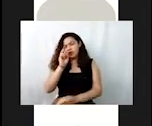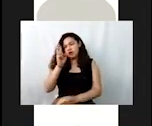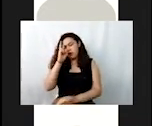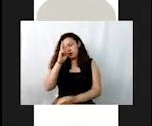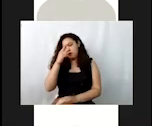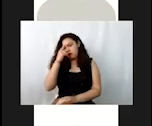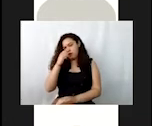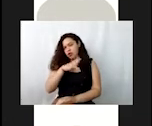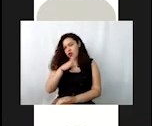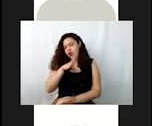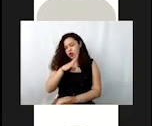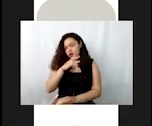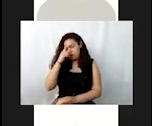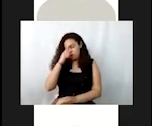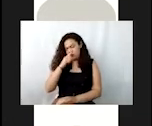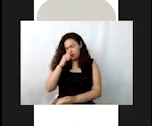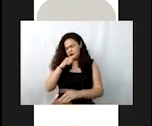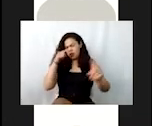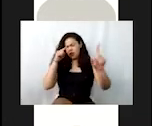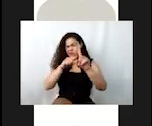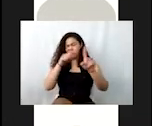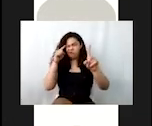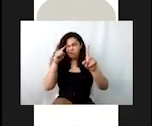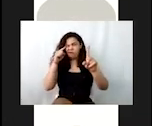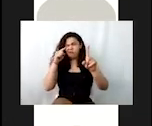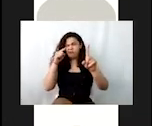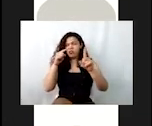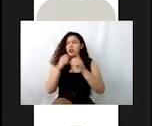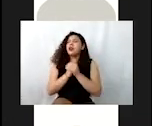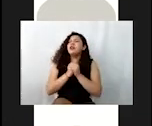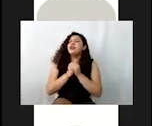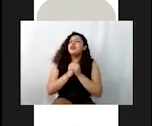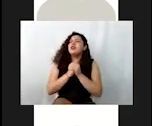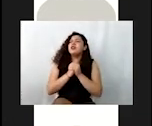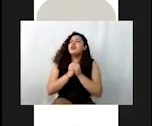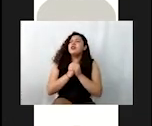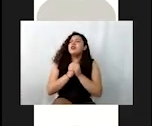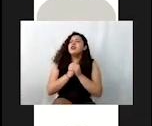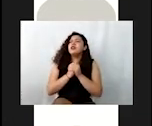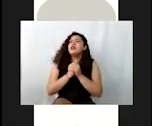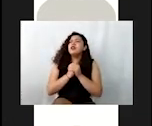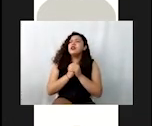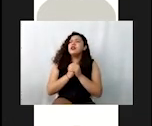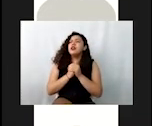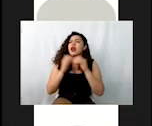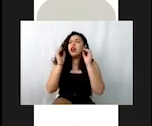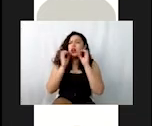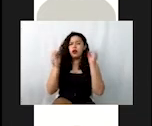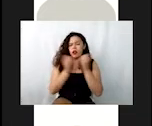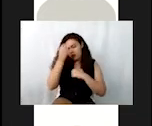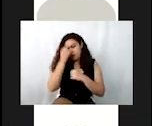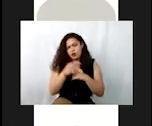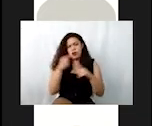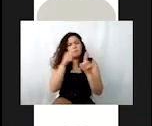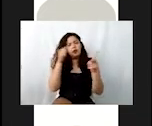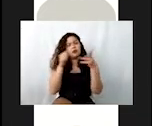y la meta en particular con lo que hace la organización, pues contribuir directamente a estas metas,